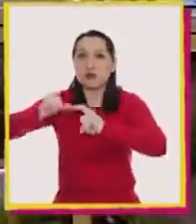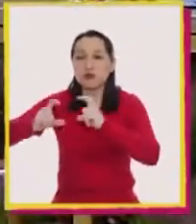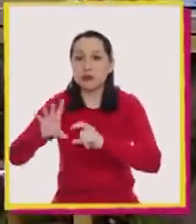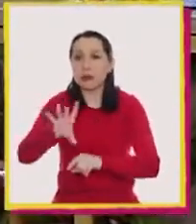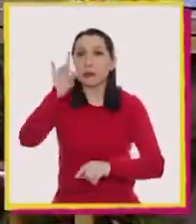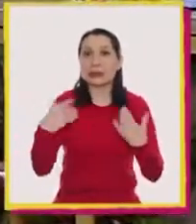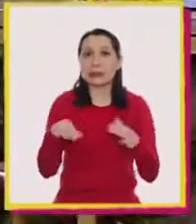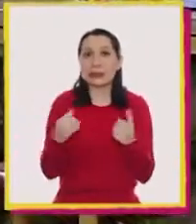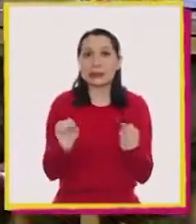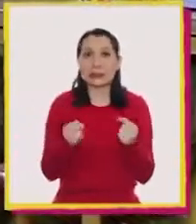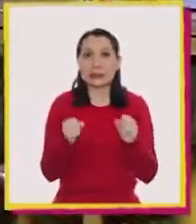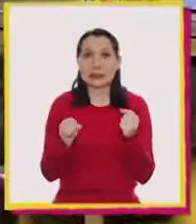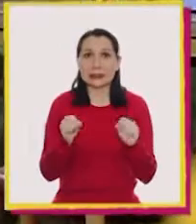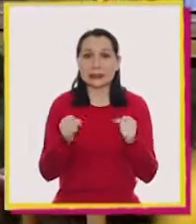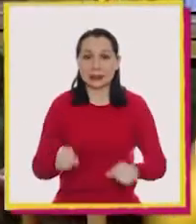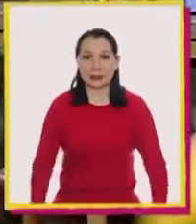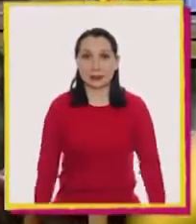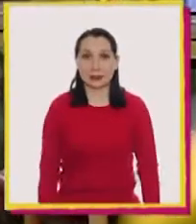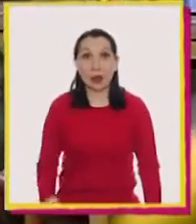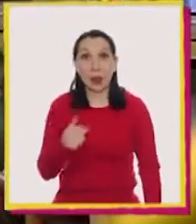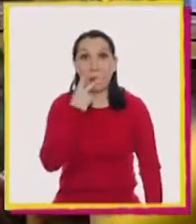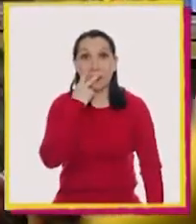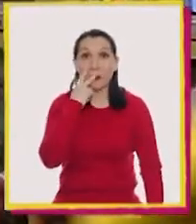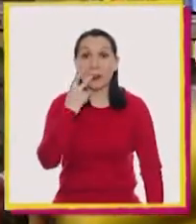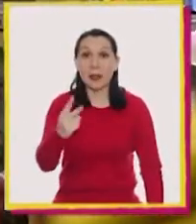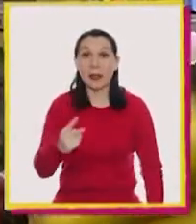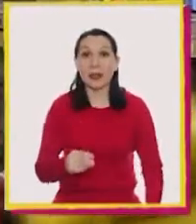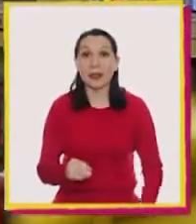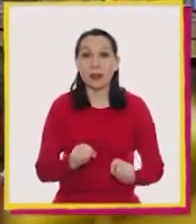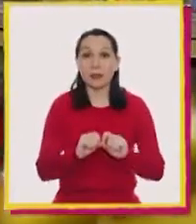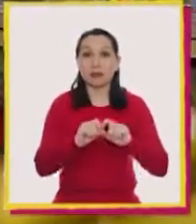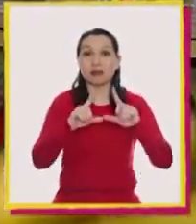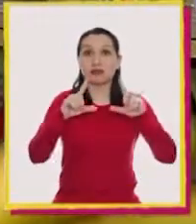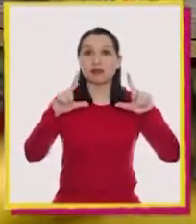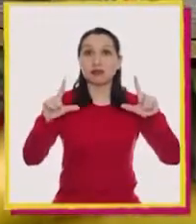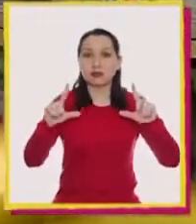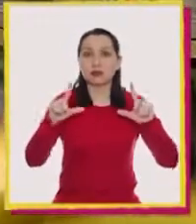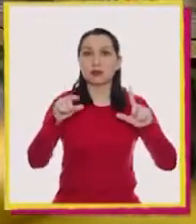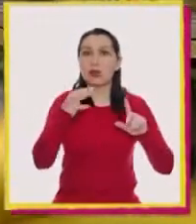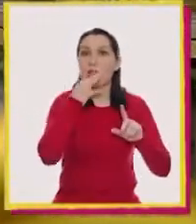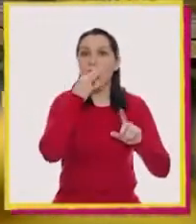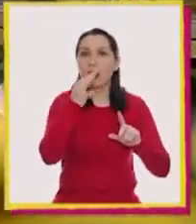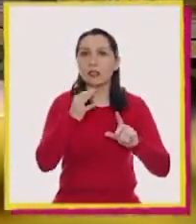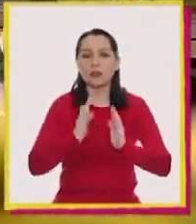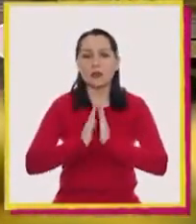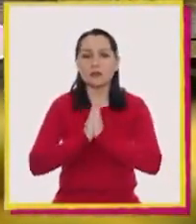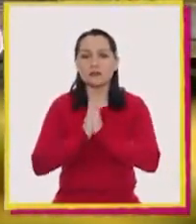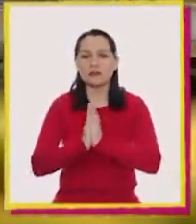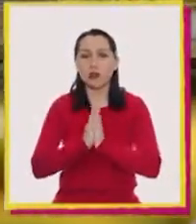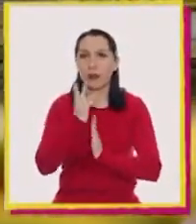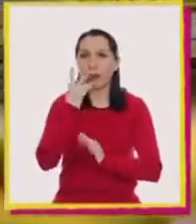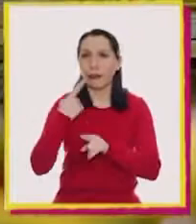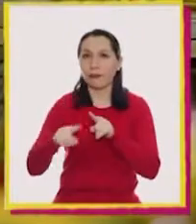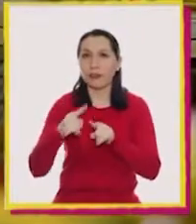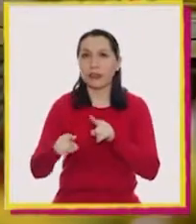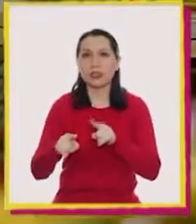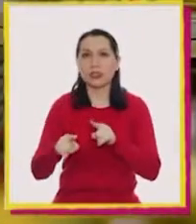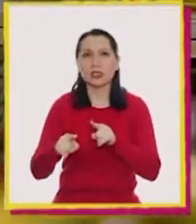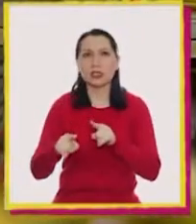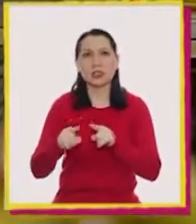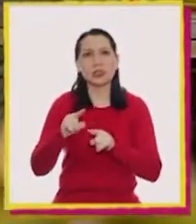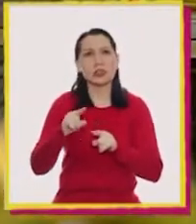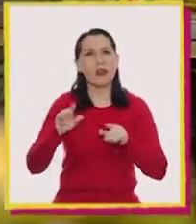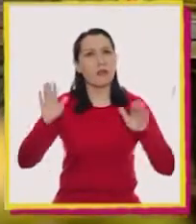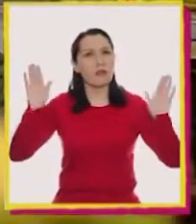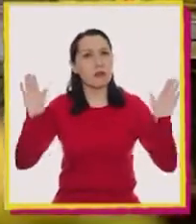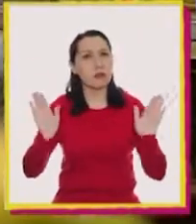nos irán a tocar de patrón? ¡Ay, qué nervio! ¡Miren! aparece el símbolo de orar dos veces y